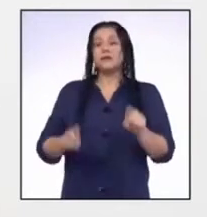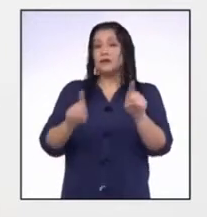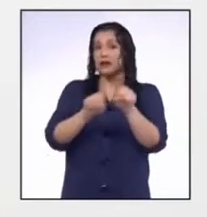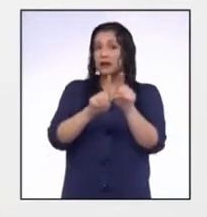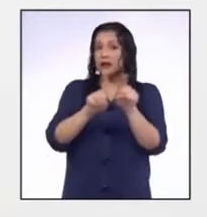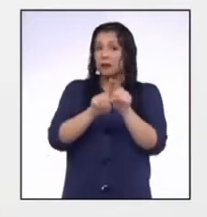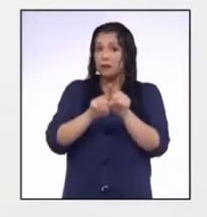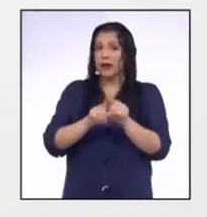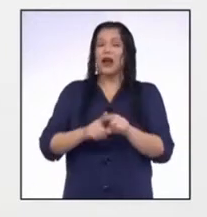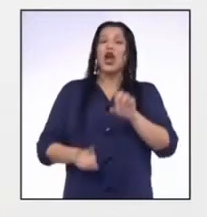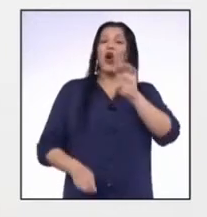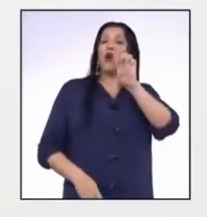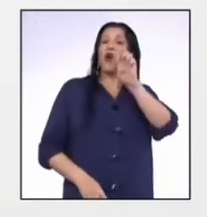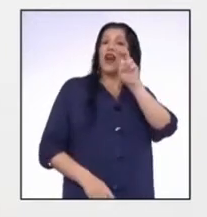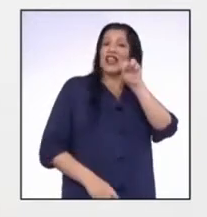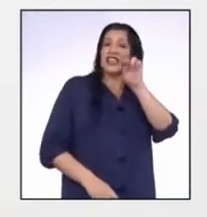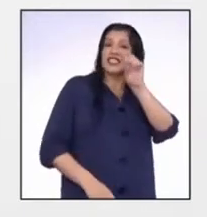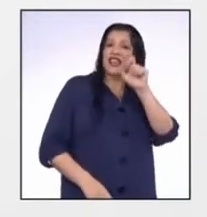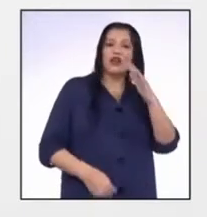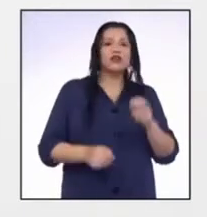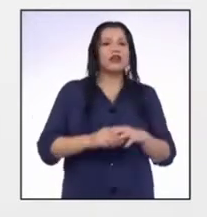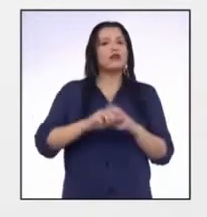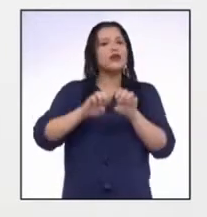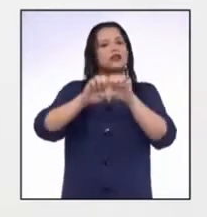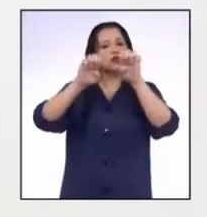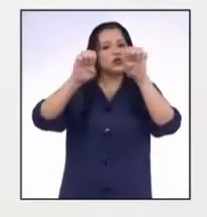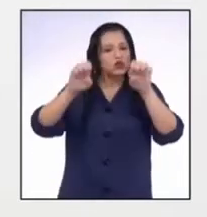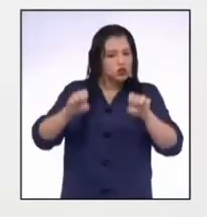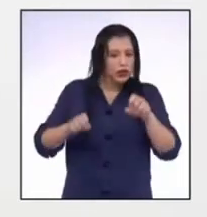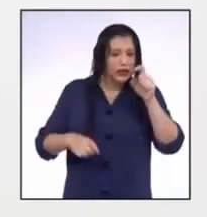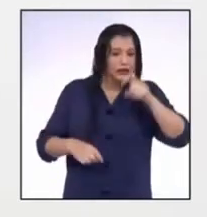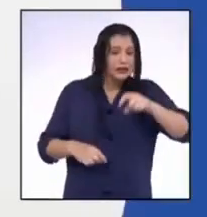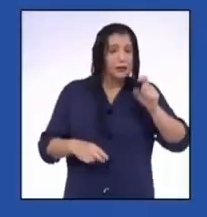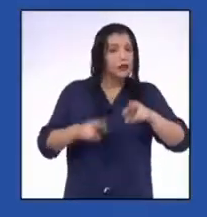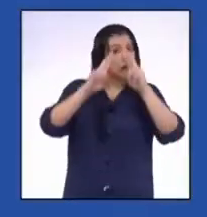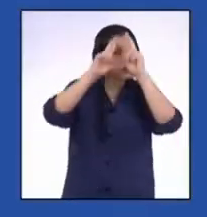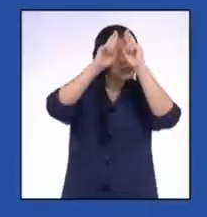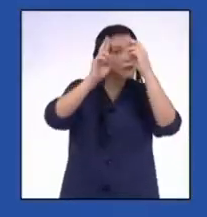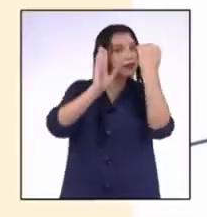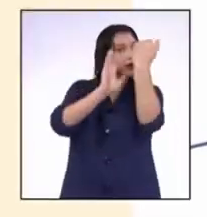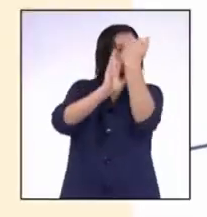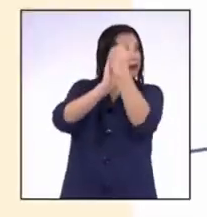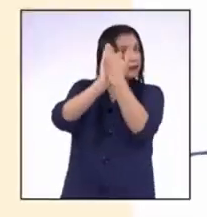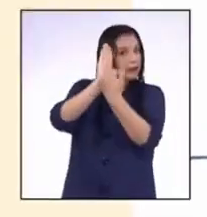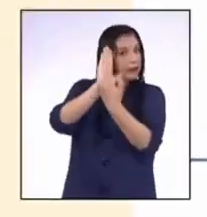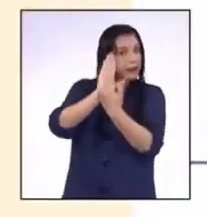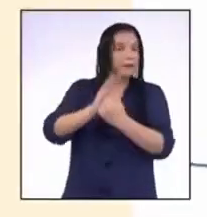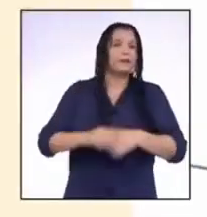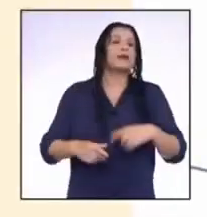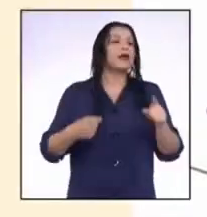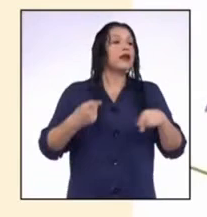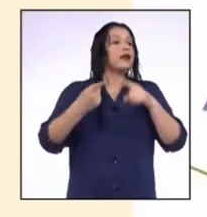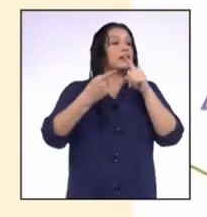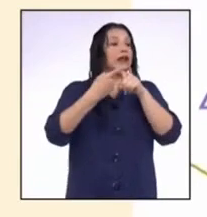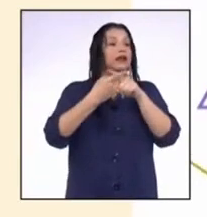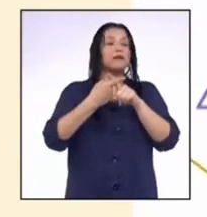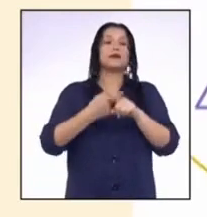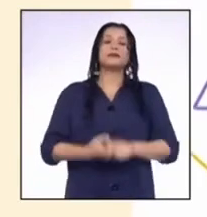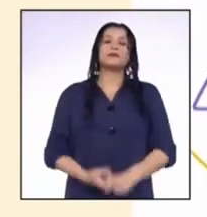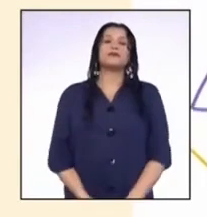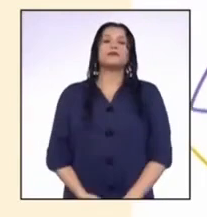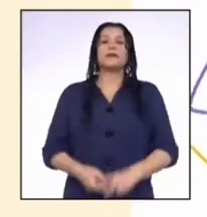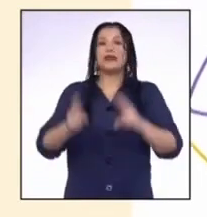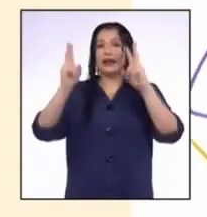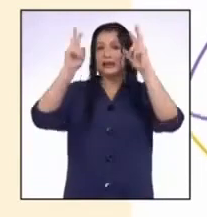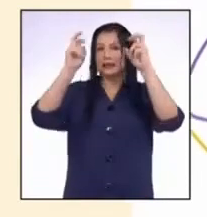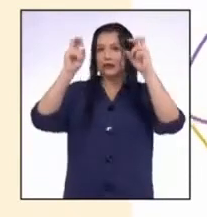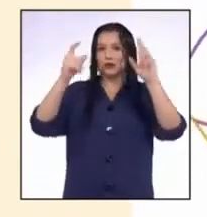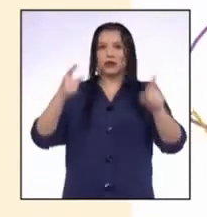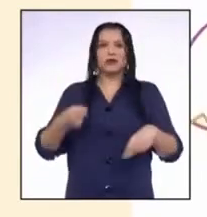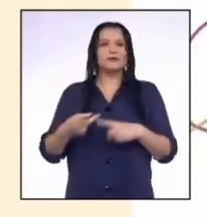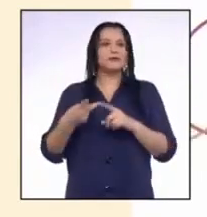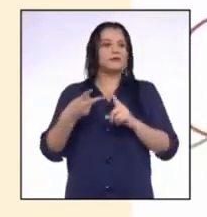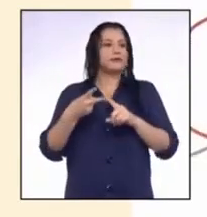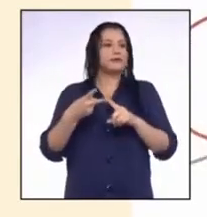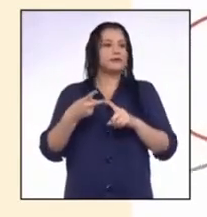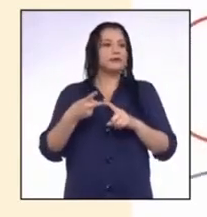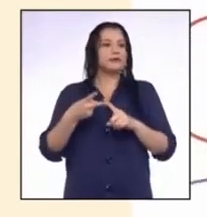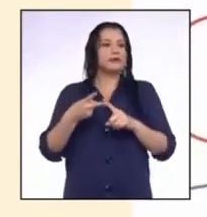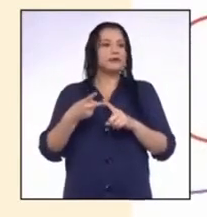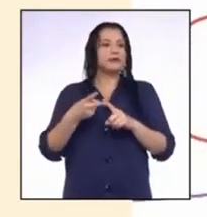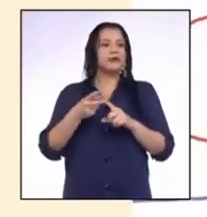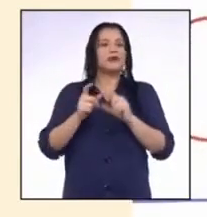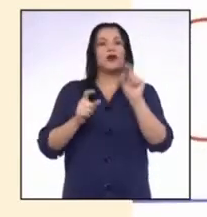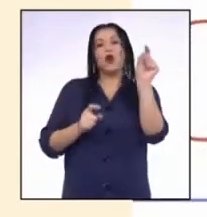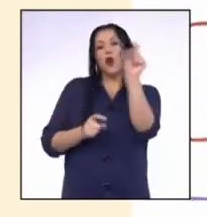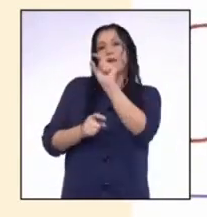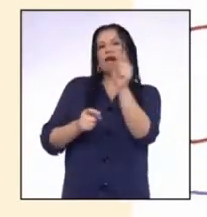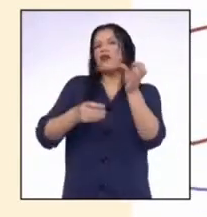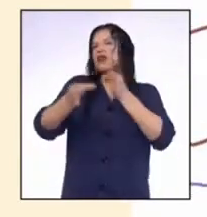un ensayo tiene una estructura que debemos respetar. Debe tener lo siguiente: título, un